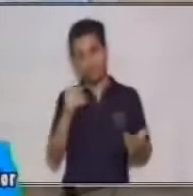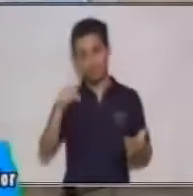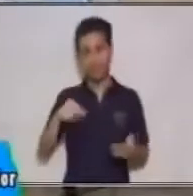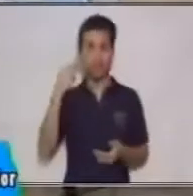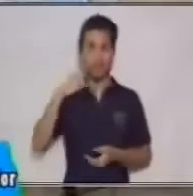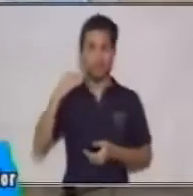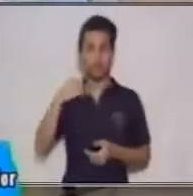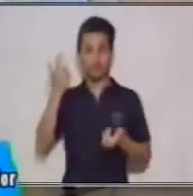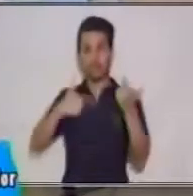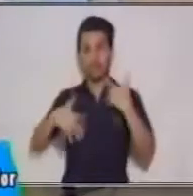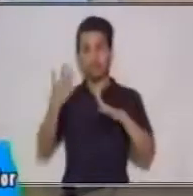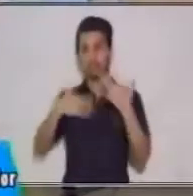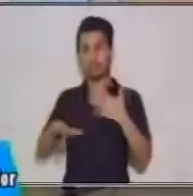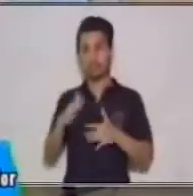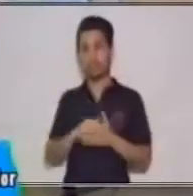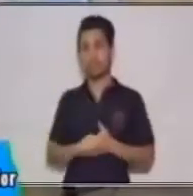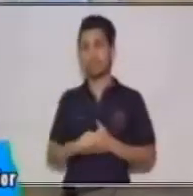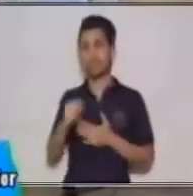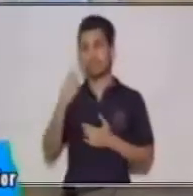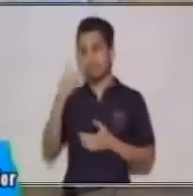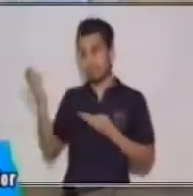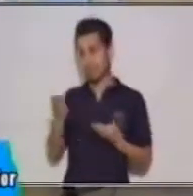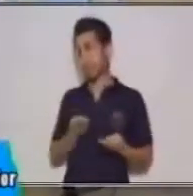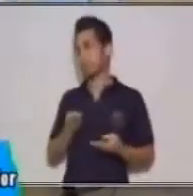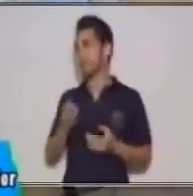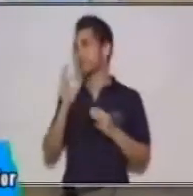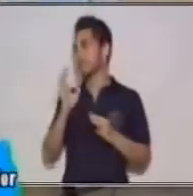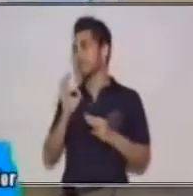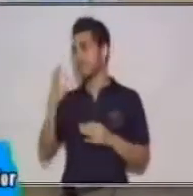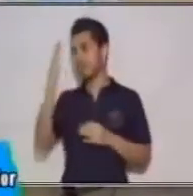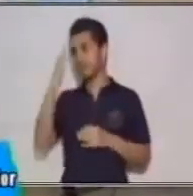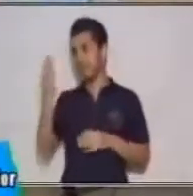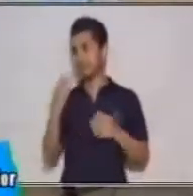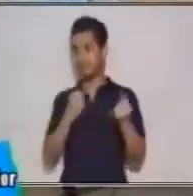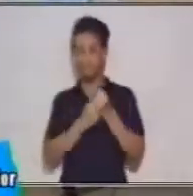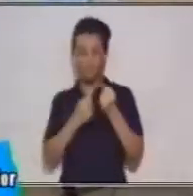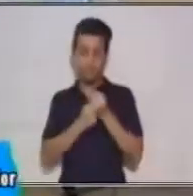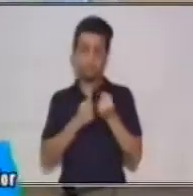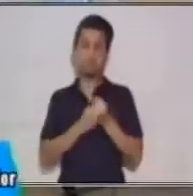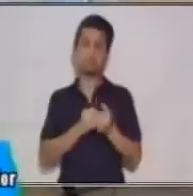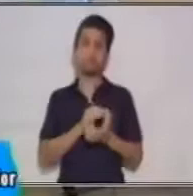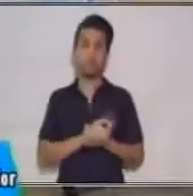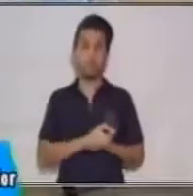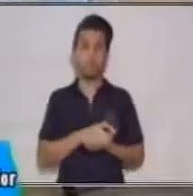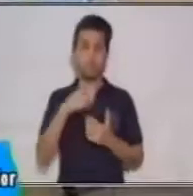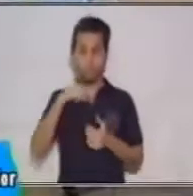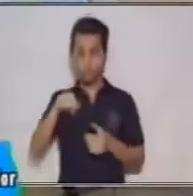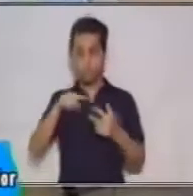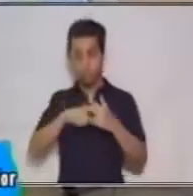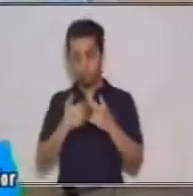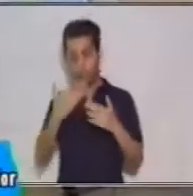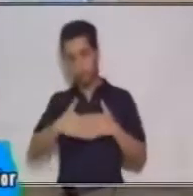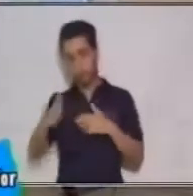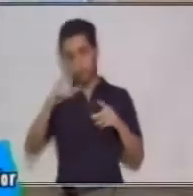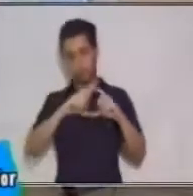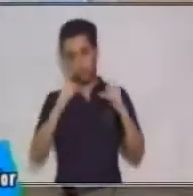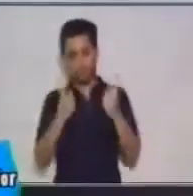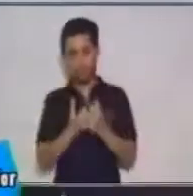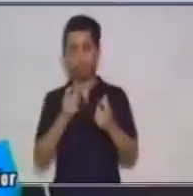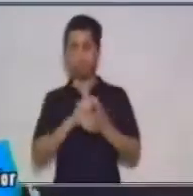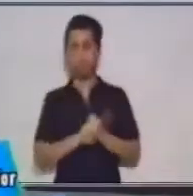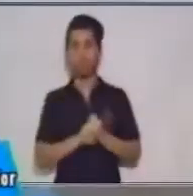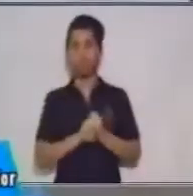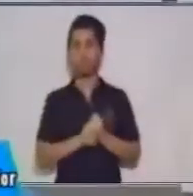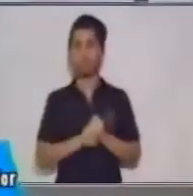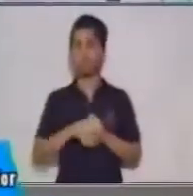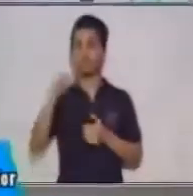Mauricio en el lenguaje de señas. Bienvenido y gracias por su apoyo. Vamos a iniciar con nuestra clase. Esta clase